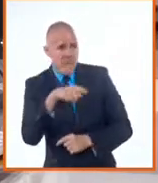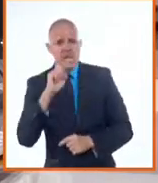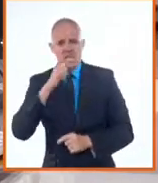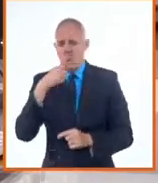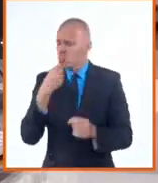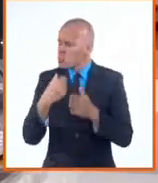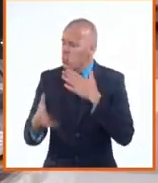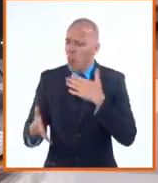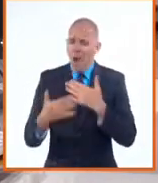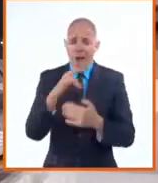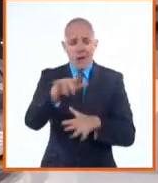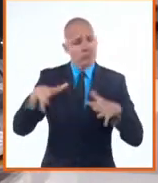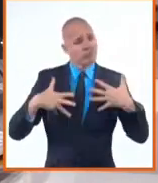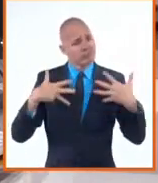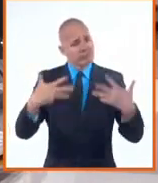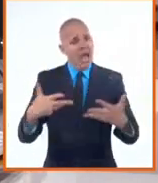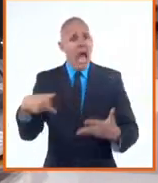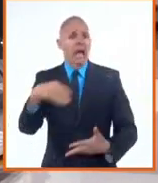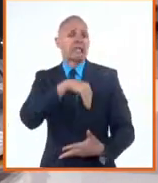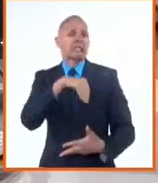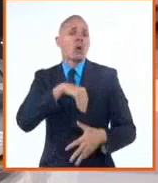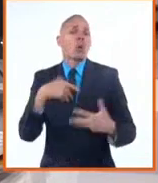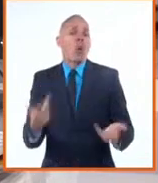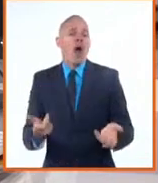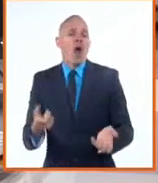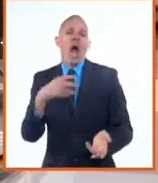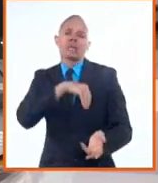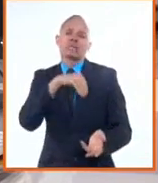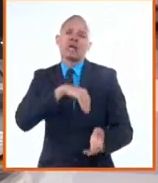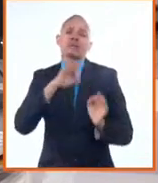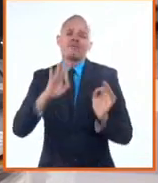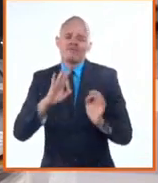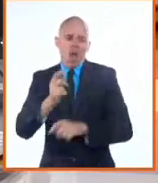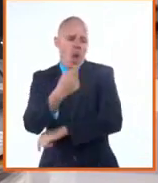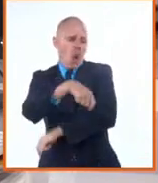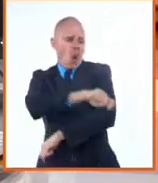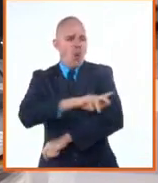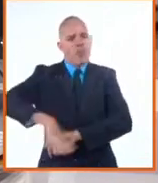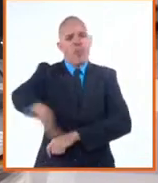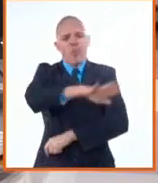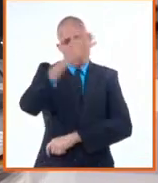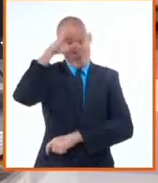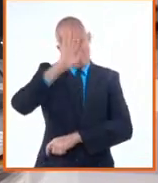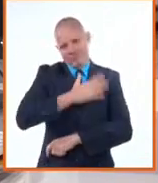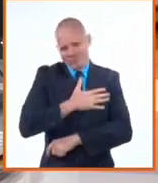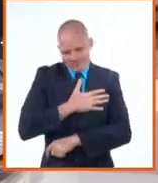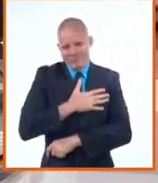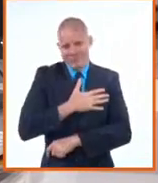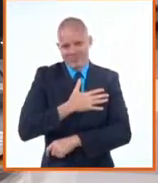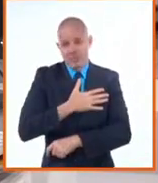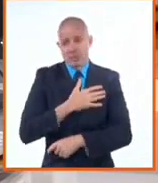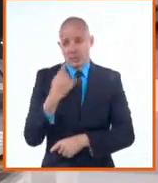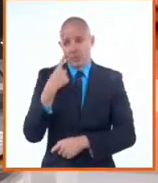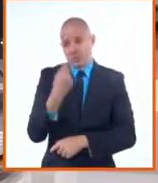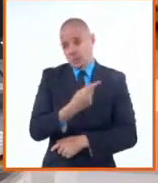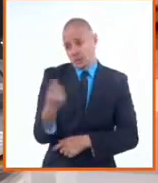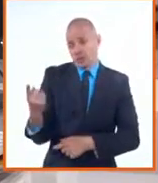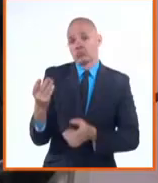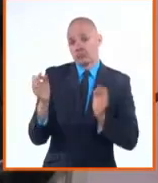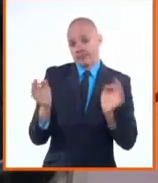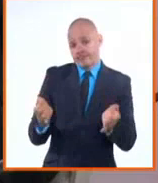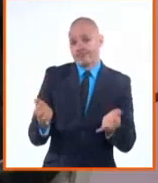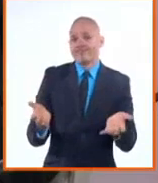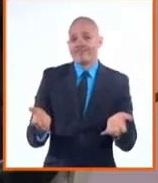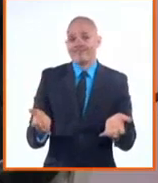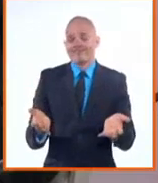lugar este planeta pero se sentía que representaban a un pueblo de millones y eso creo que fue clave en eso en eso que